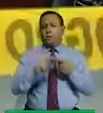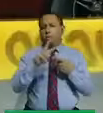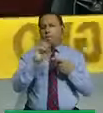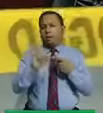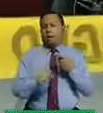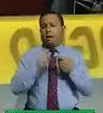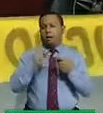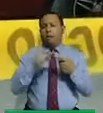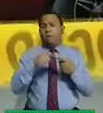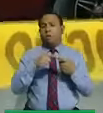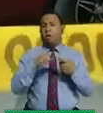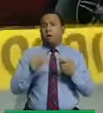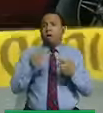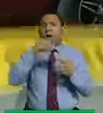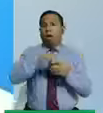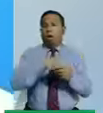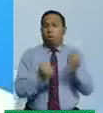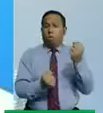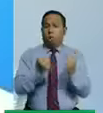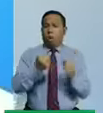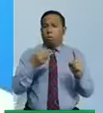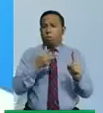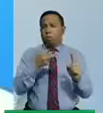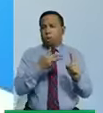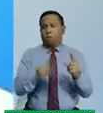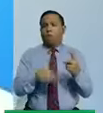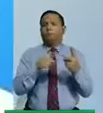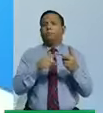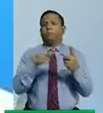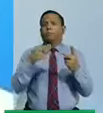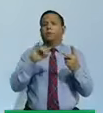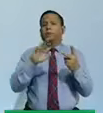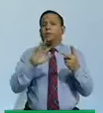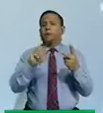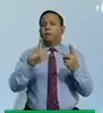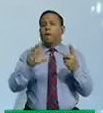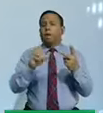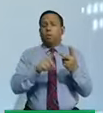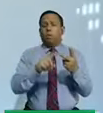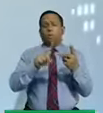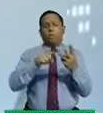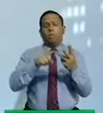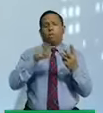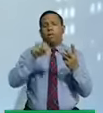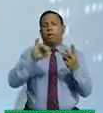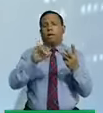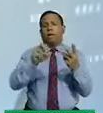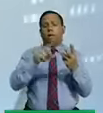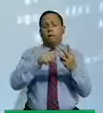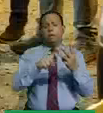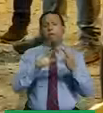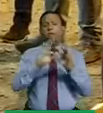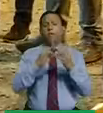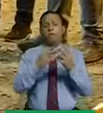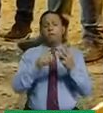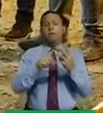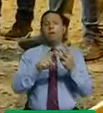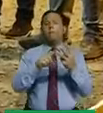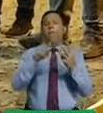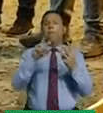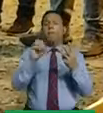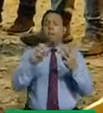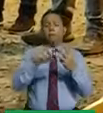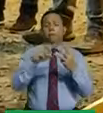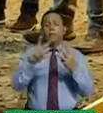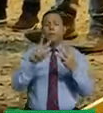fue disparado en este vehículo, mientras Ítalo Raúl Pineda Quispe y Naín Rodrigo Quispe Ramírez, de 20 y 23 años,